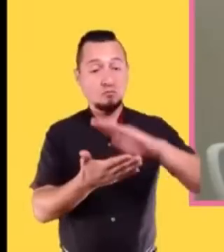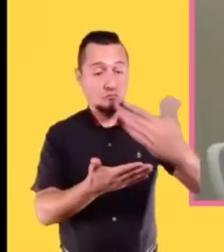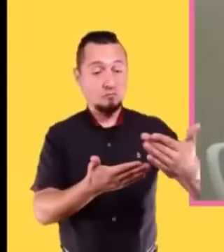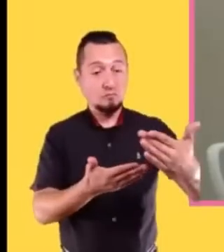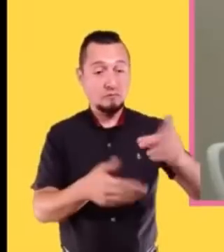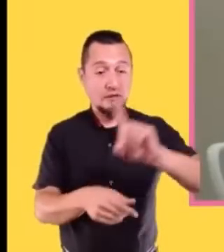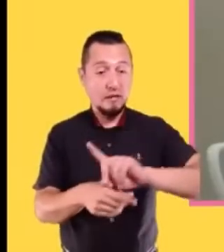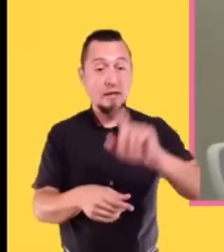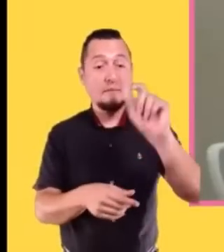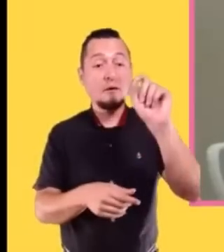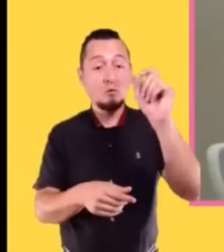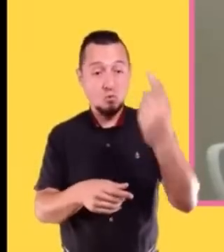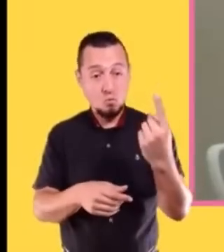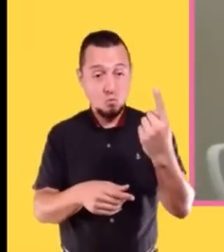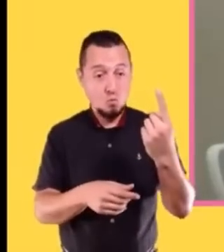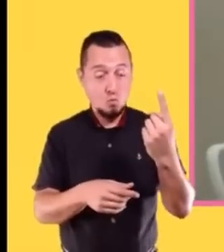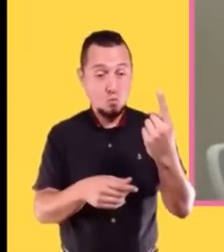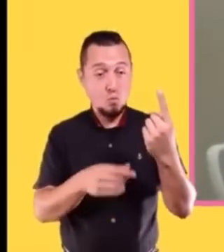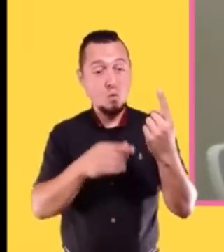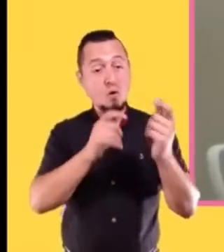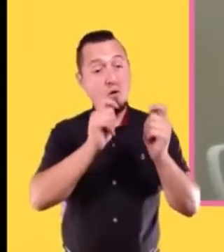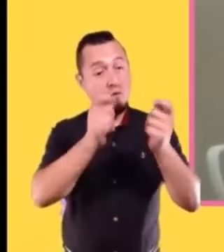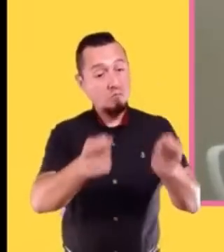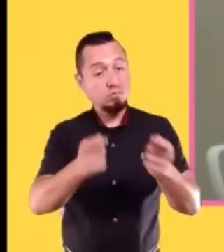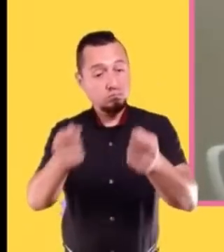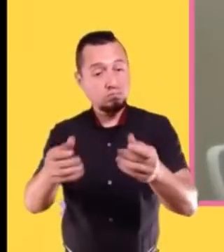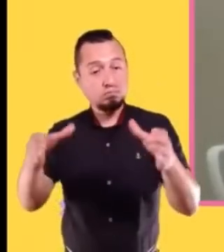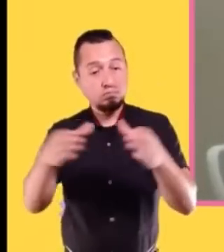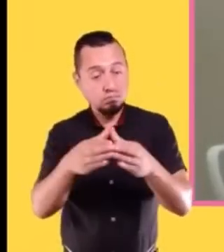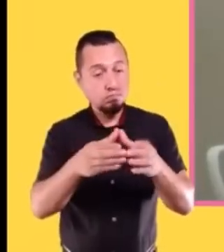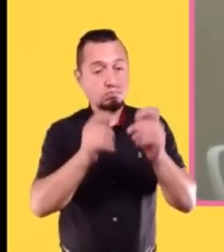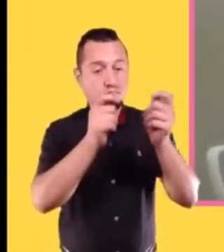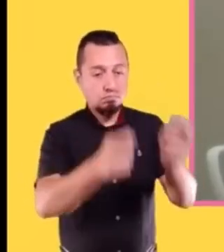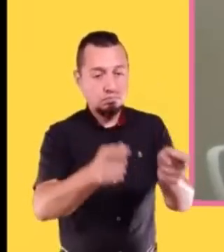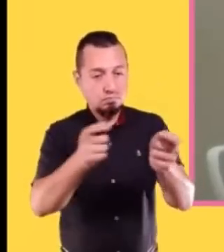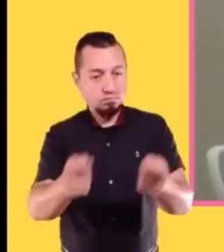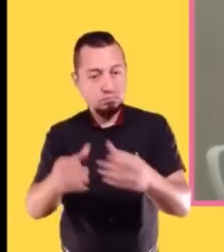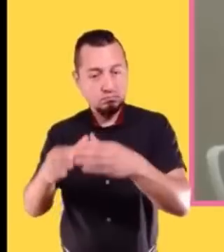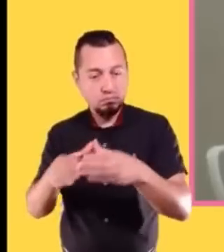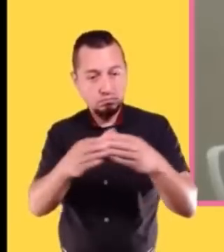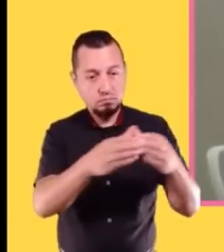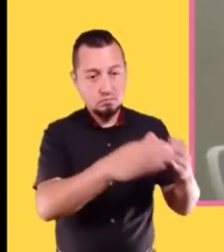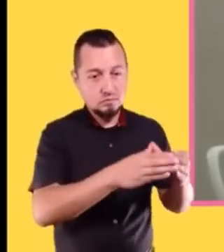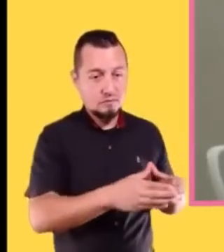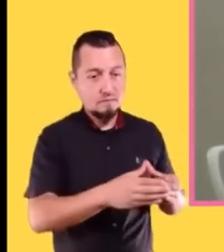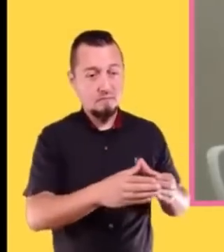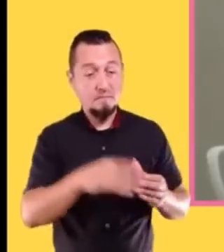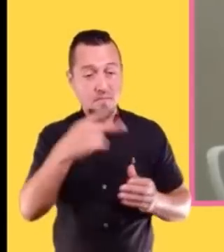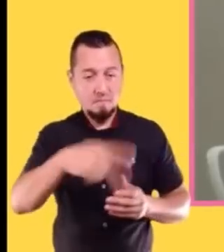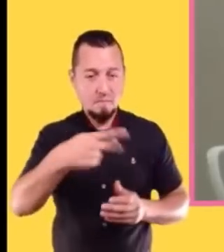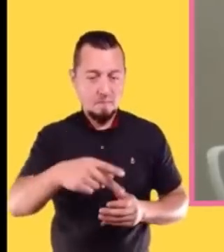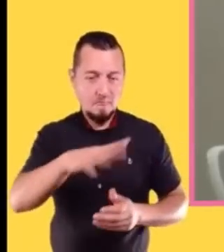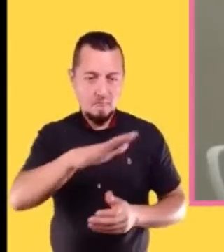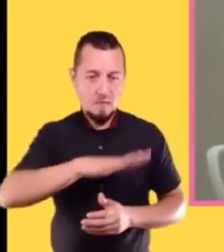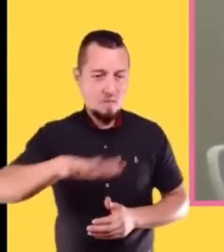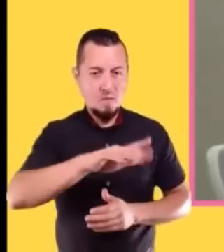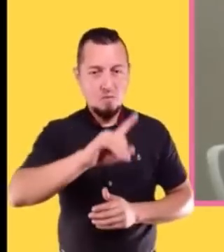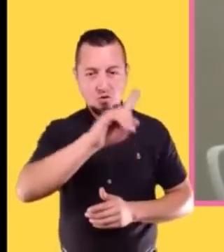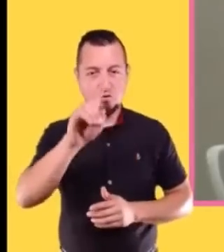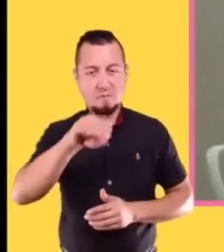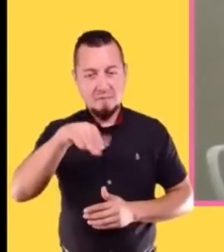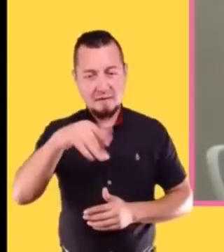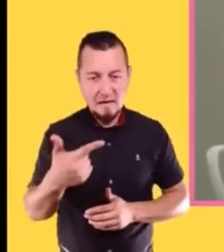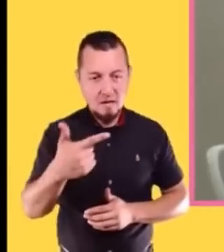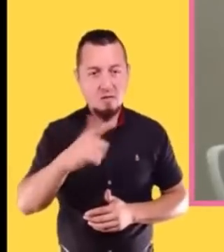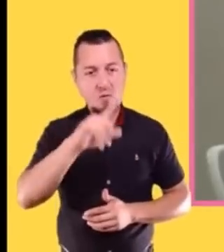21 y se va a ir entregando por regiones. Vamos a entregar primero área metropolitana y luego nos vamos a las regiones del estado, pero va a